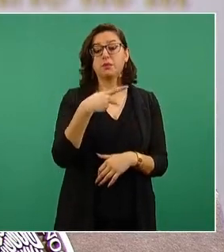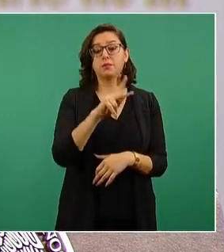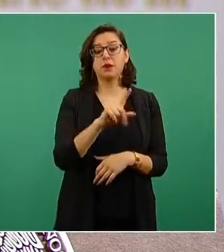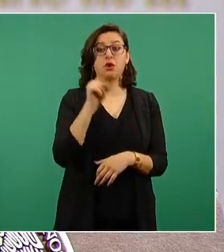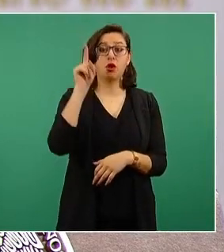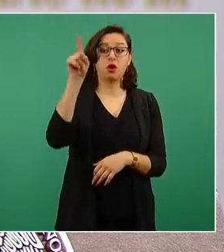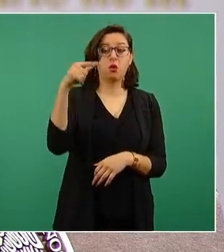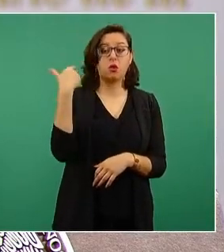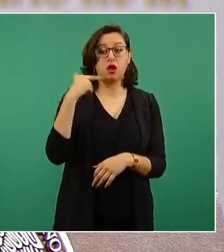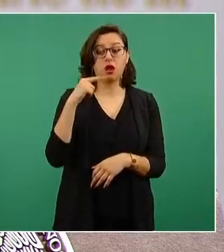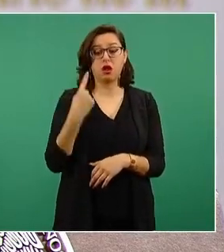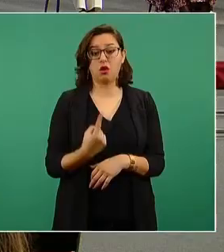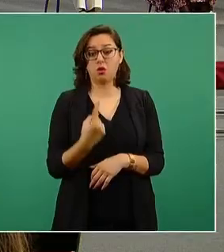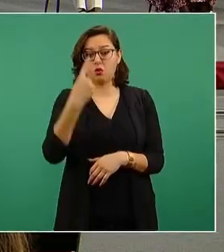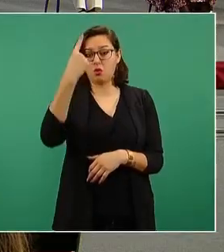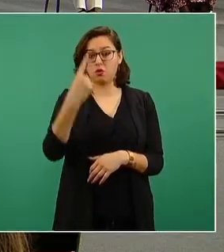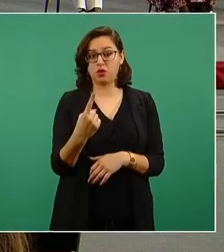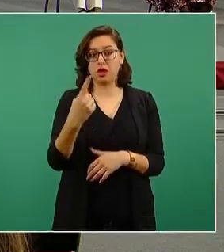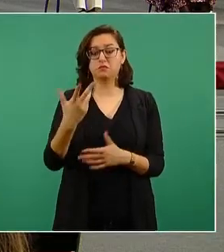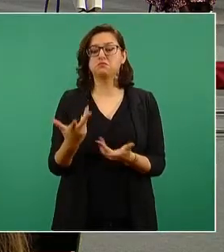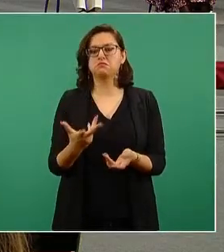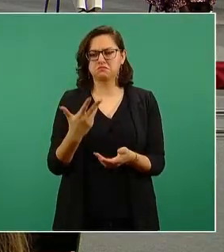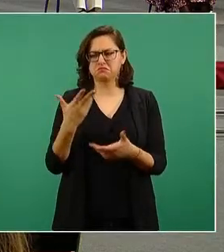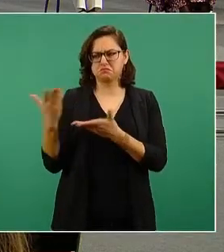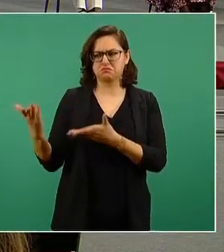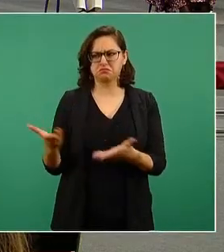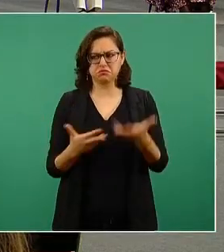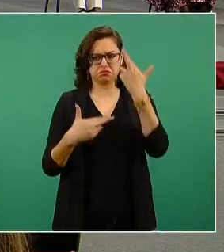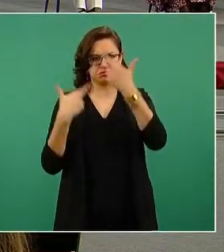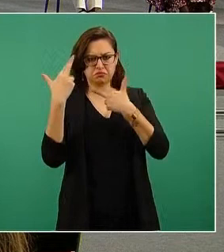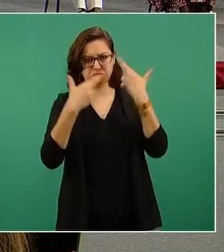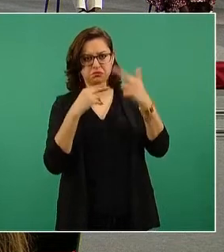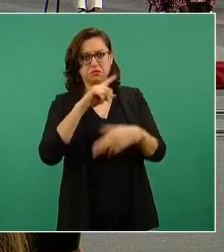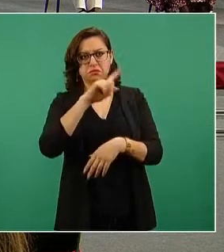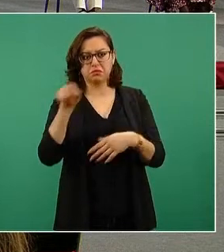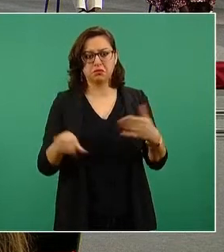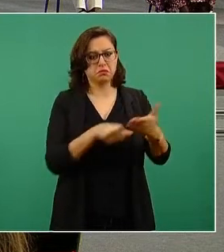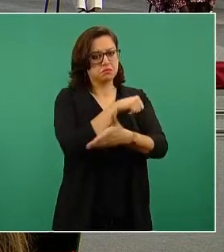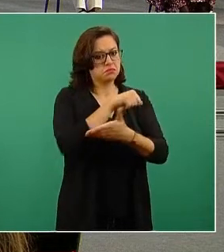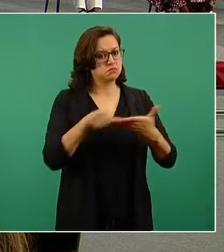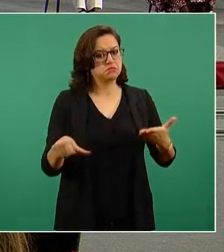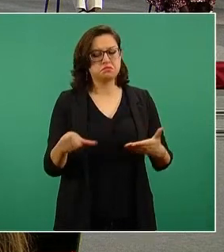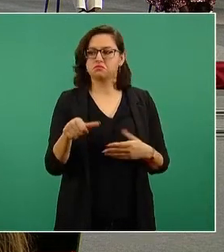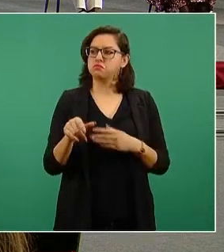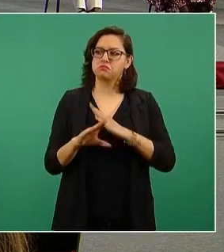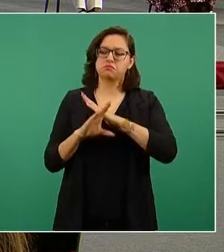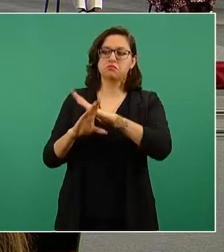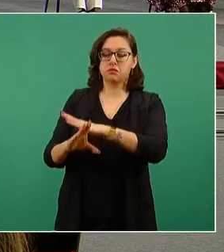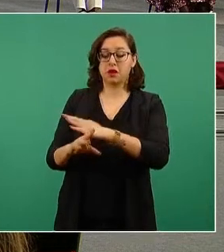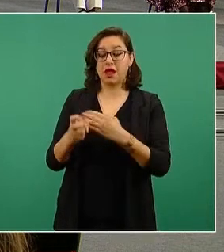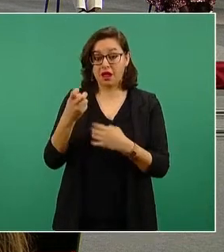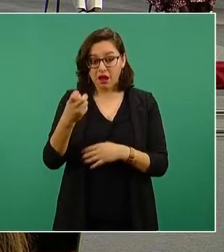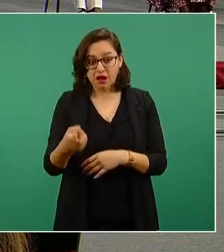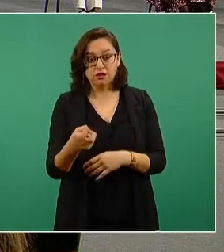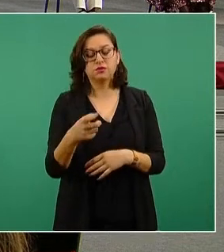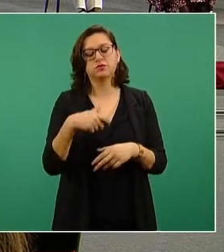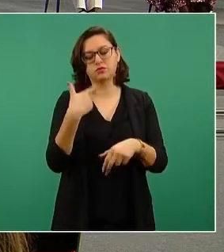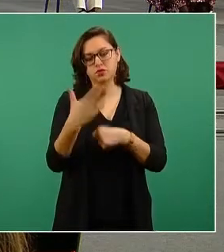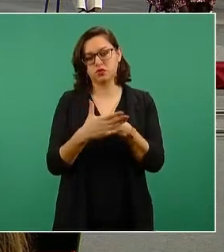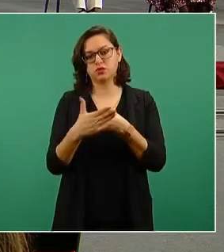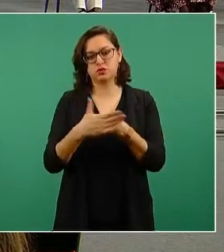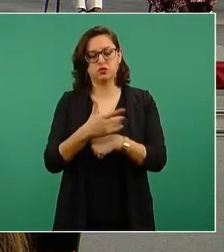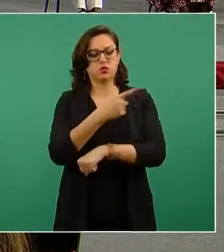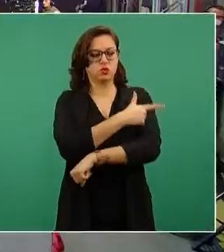en Guadalajara se negó a la colocación de sellos de inmovilización, por lo que regresaremos con la Guardia Nacional. Es cuanto,